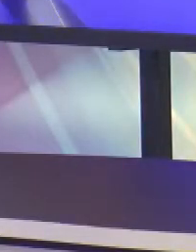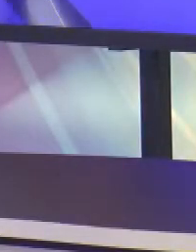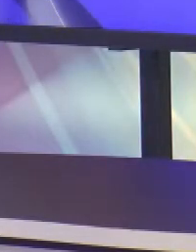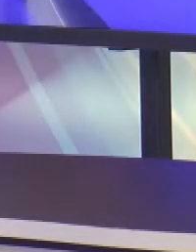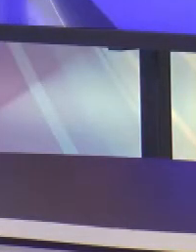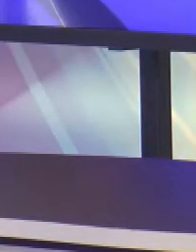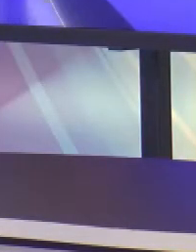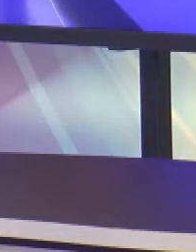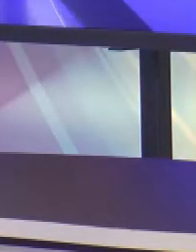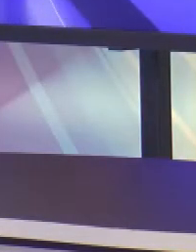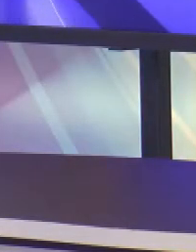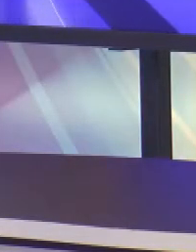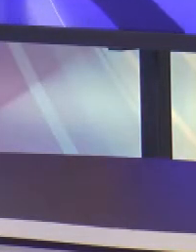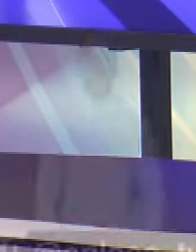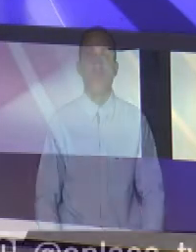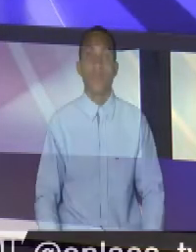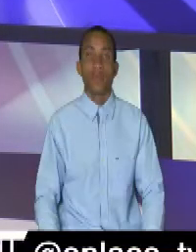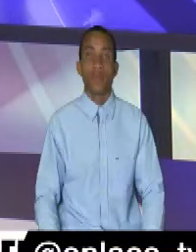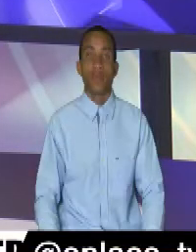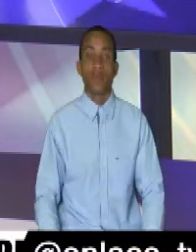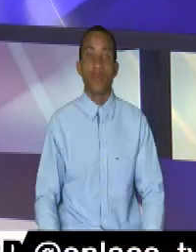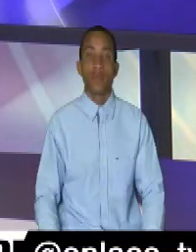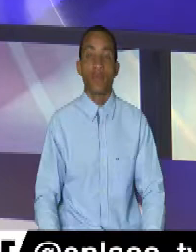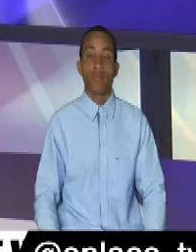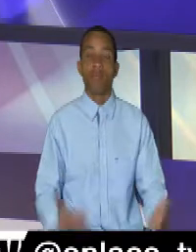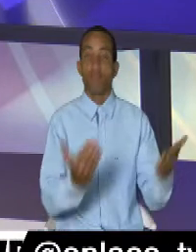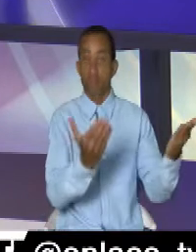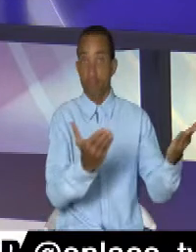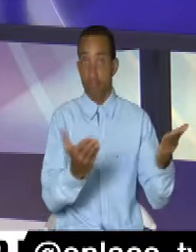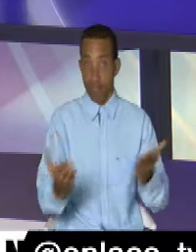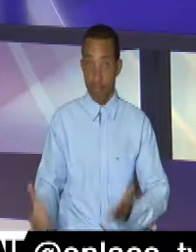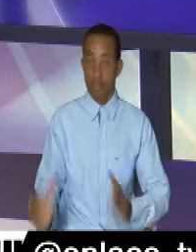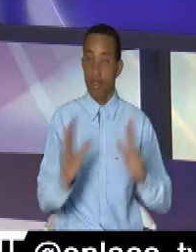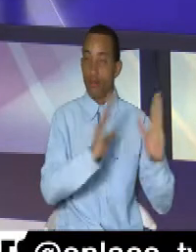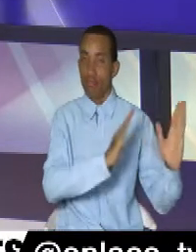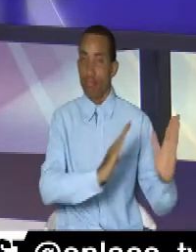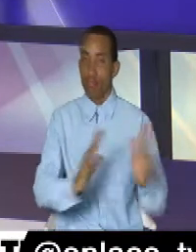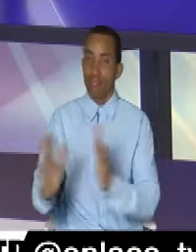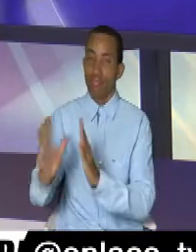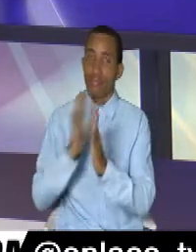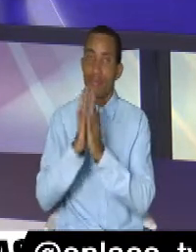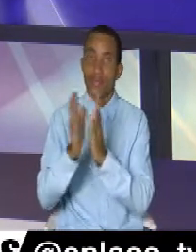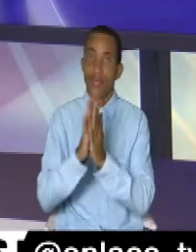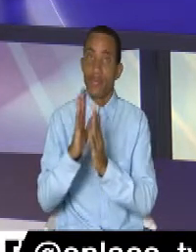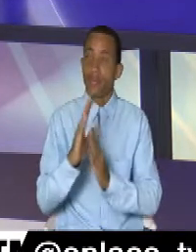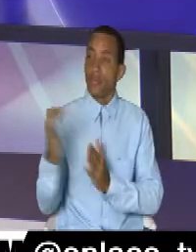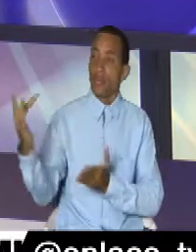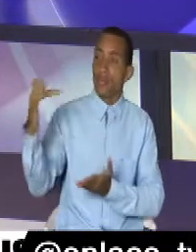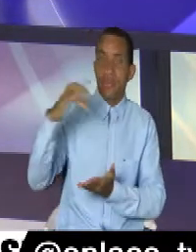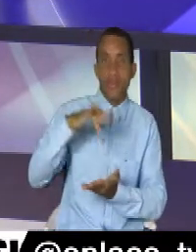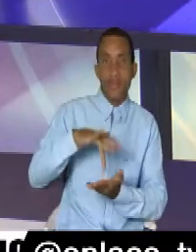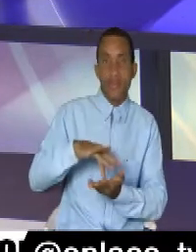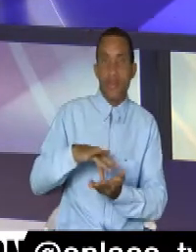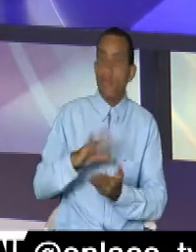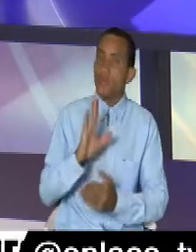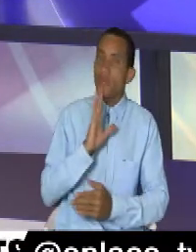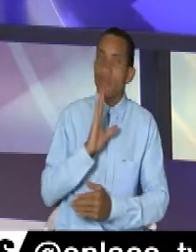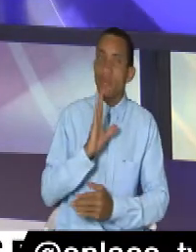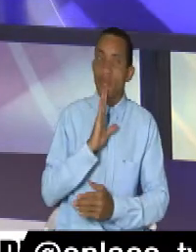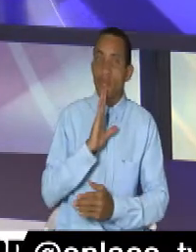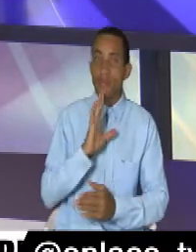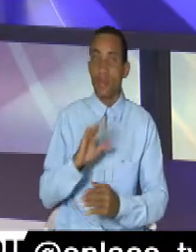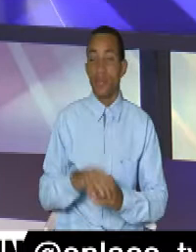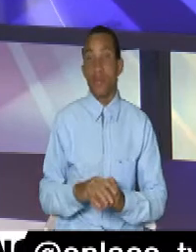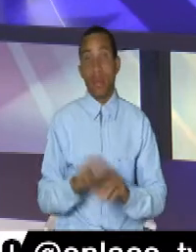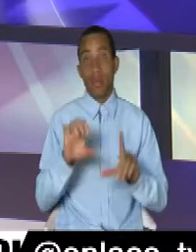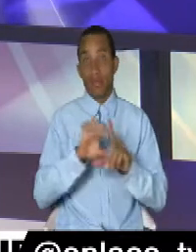Bienvenidos al desarrollo de nuestra información. Iniciamos la presente emisión con la presencia en la sala de redacción de Enlace Noticias del coronel